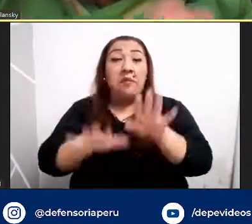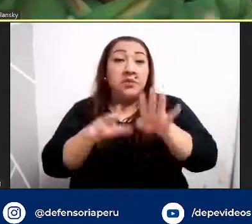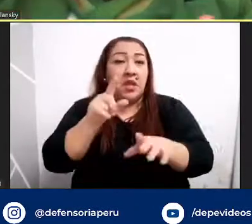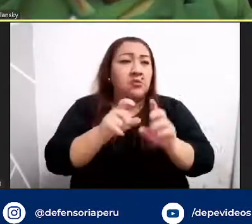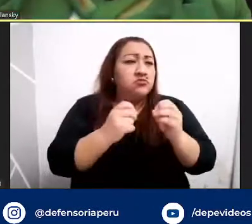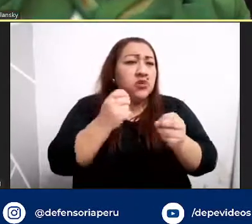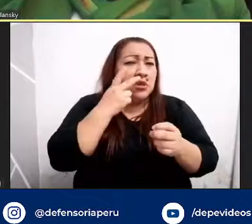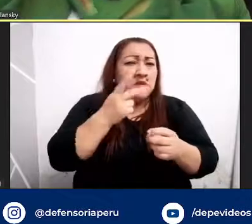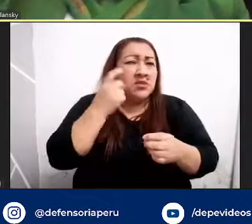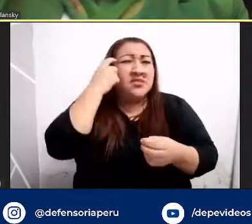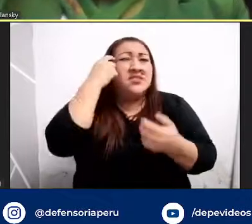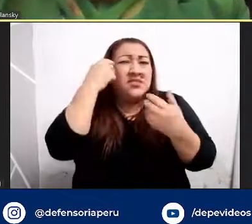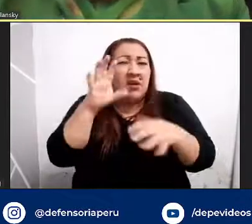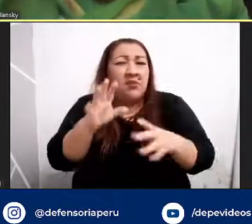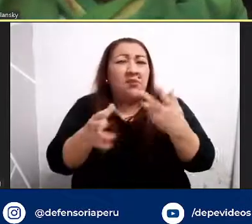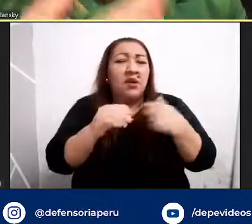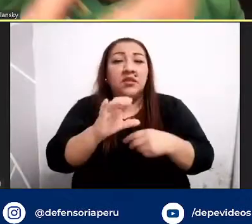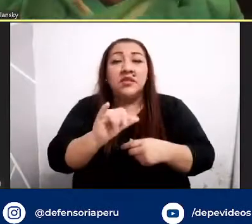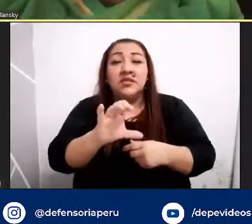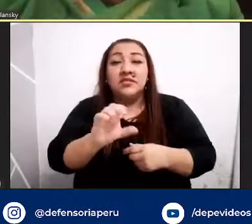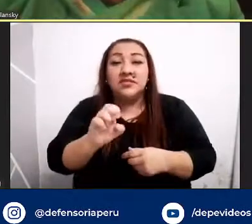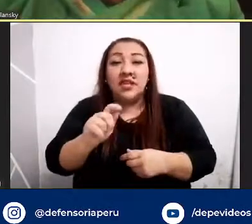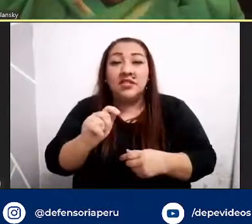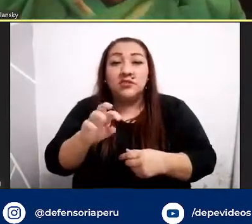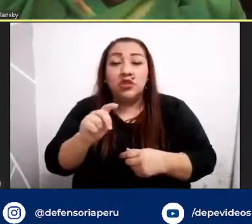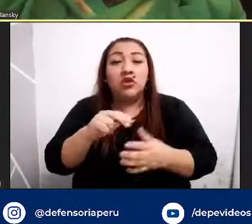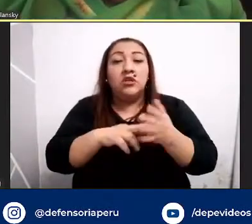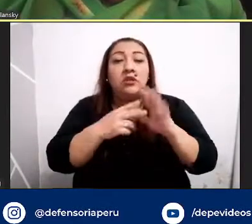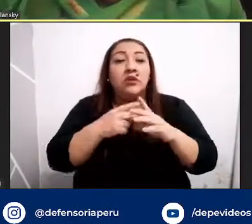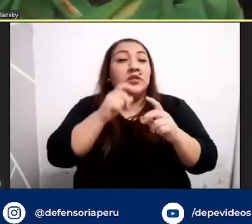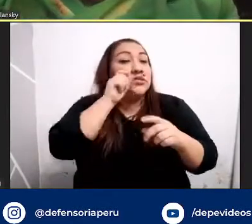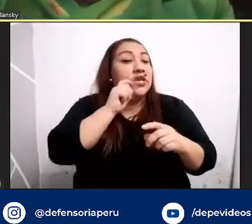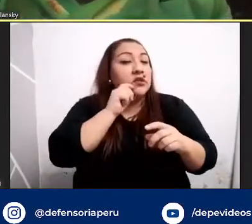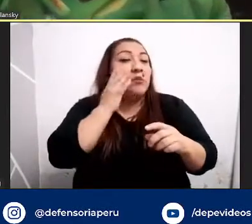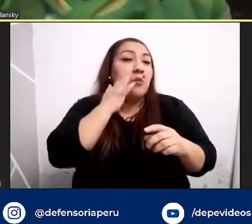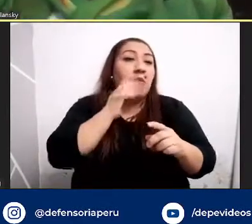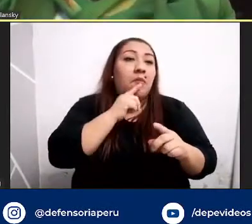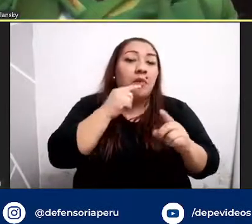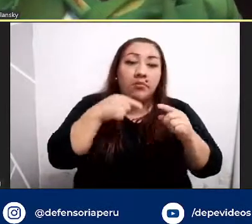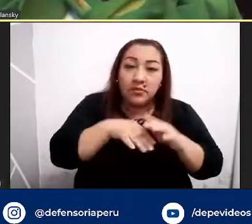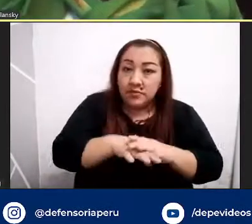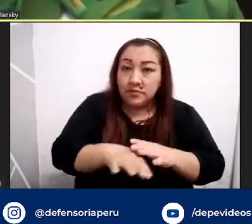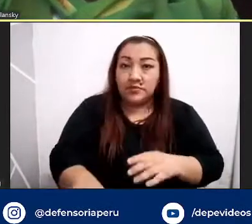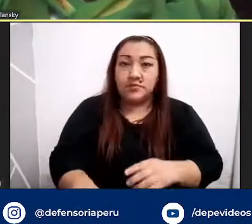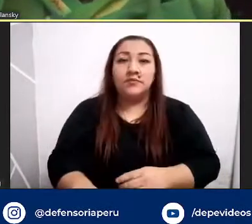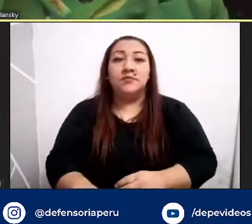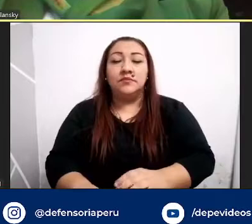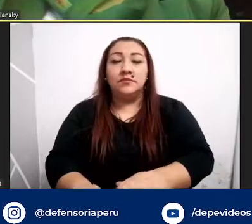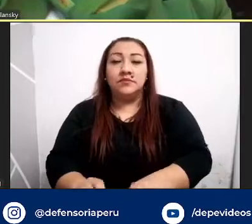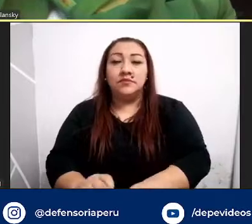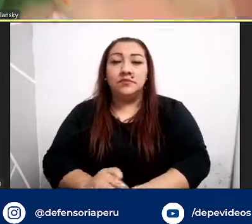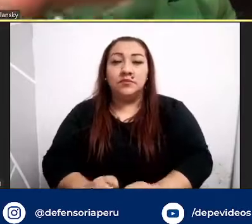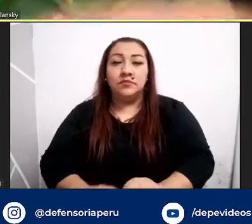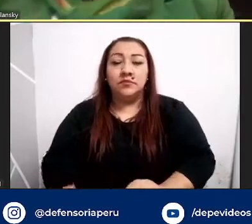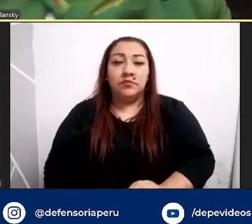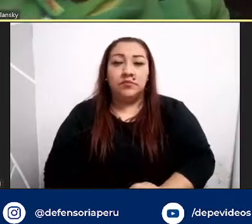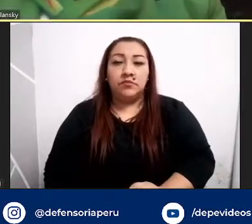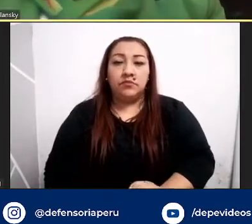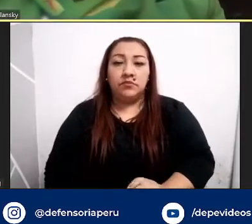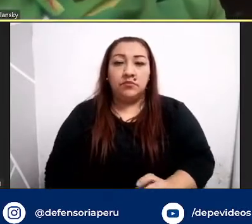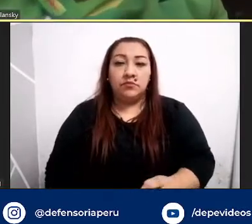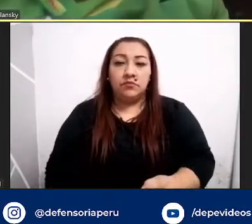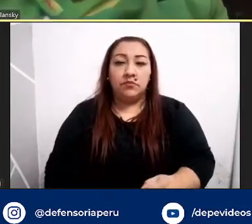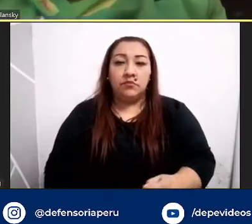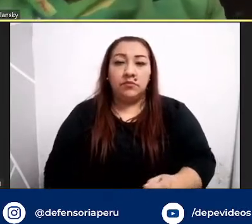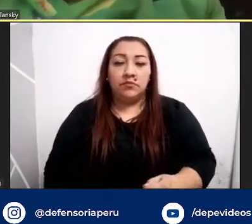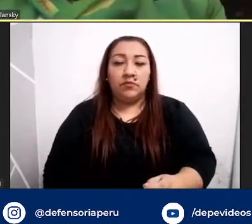porque sabemos, ¿no? El incesto, por ejemplo, al transgresor incestuoso, si se le comprueba